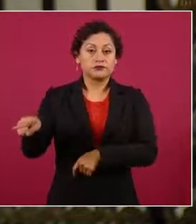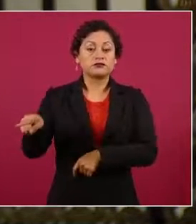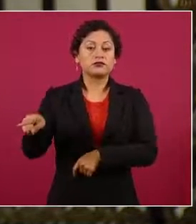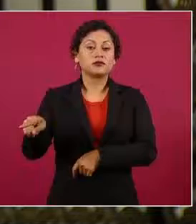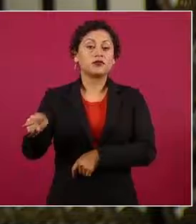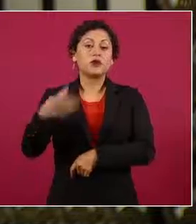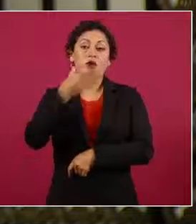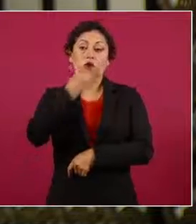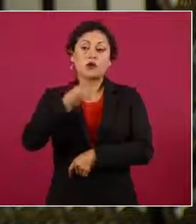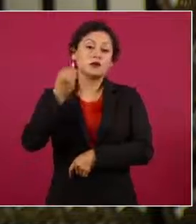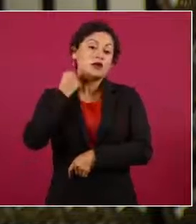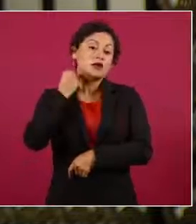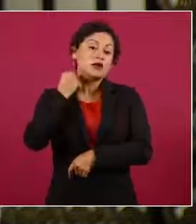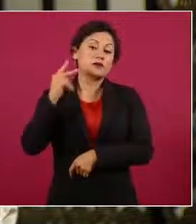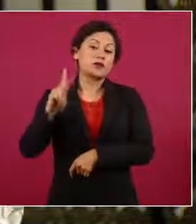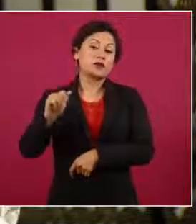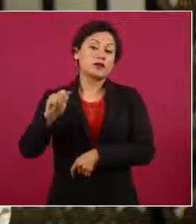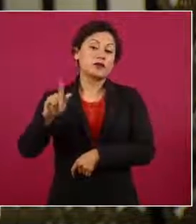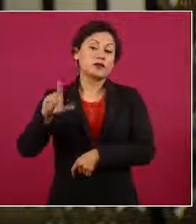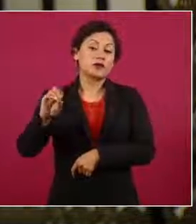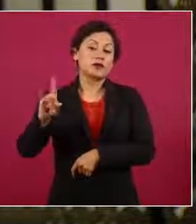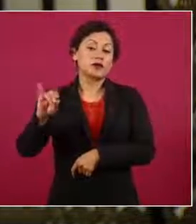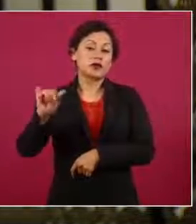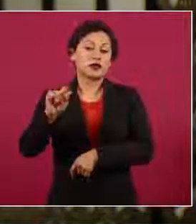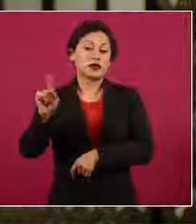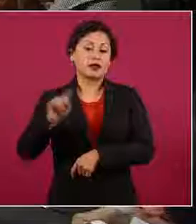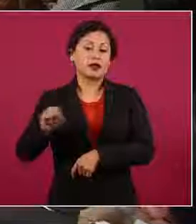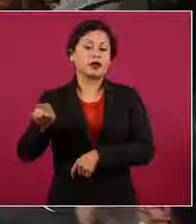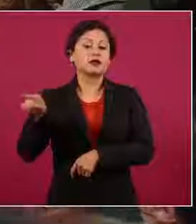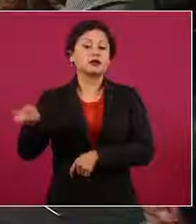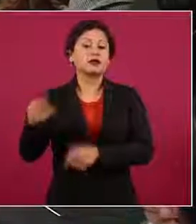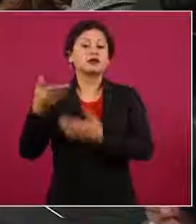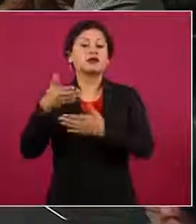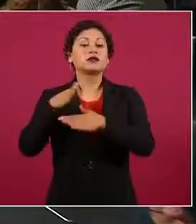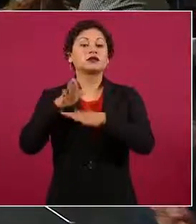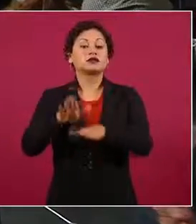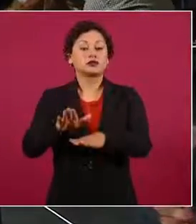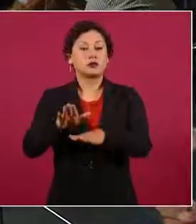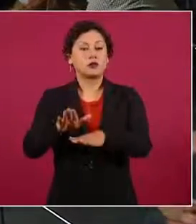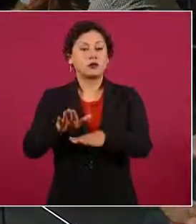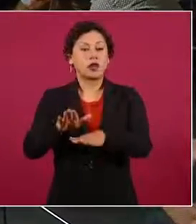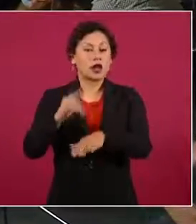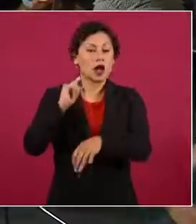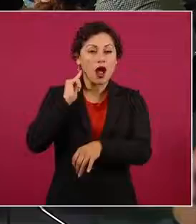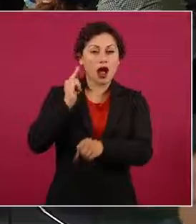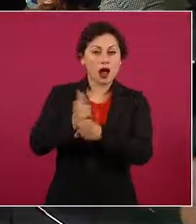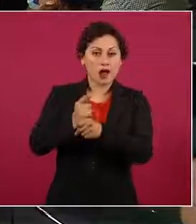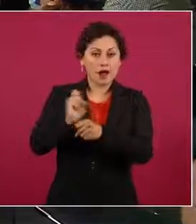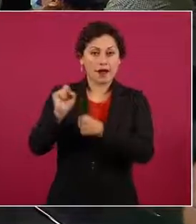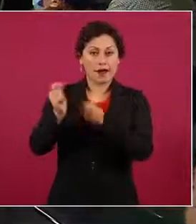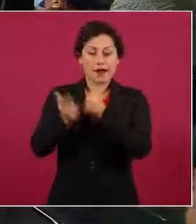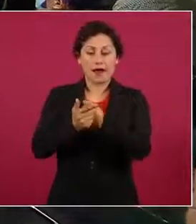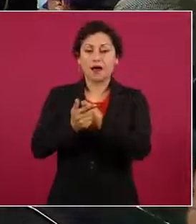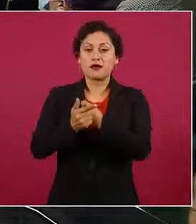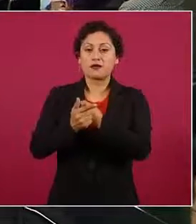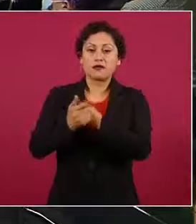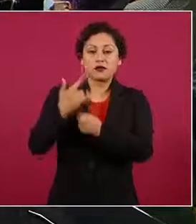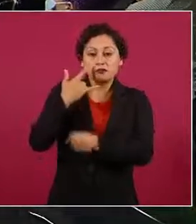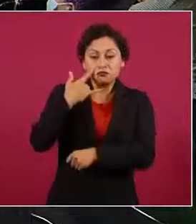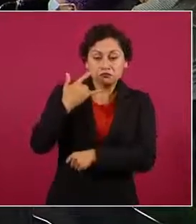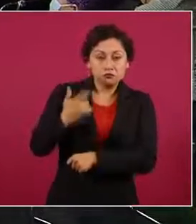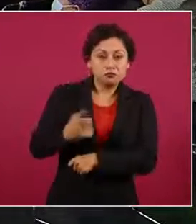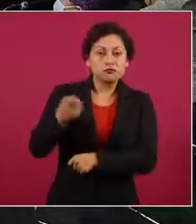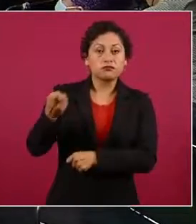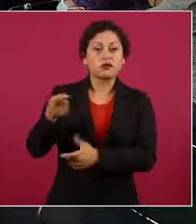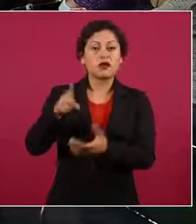abogado Pablo Díaz Gargari en relación a las inconsistencias que existe en el llamado convenio de colaboración